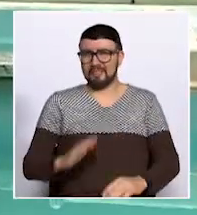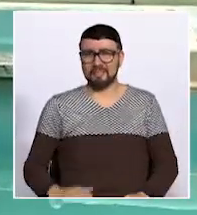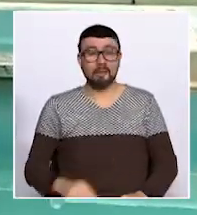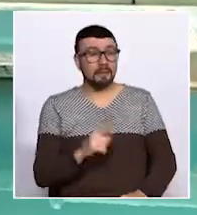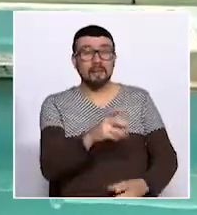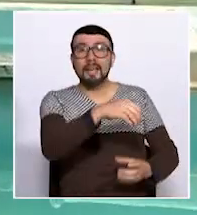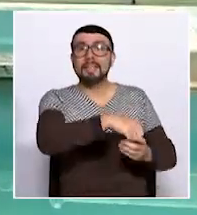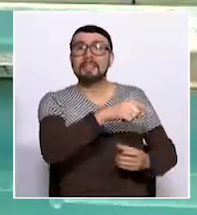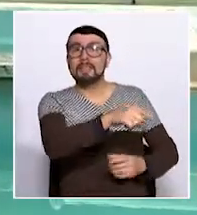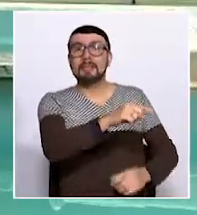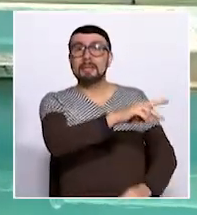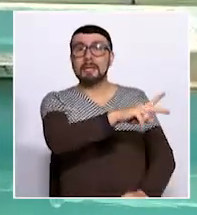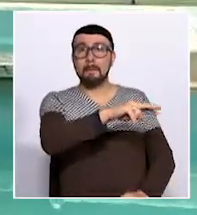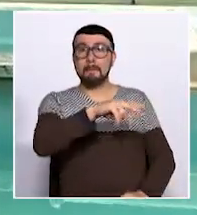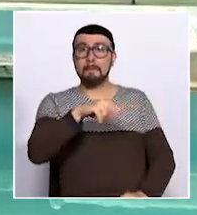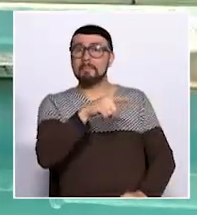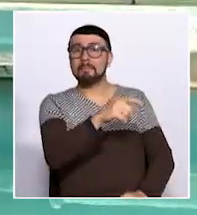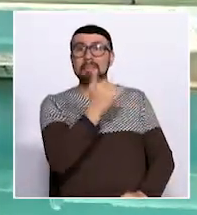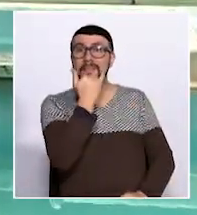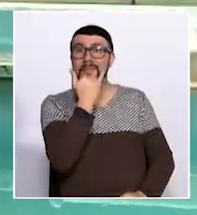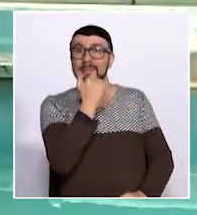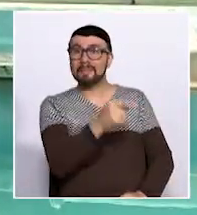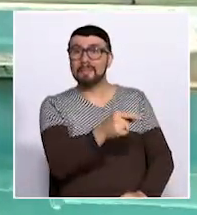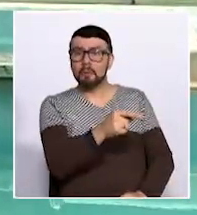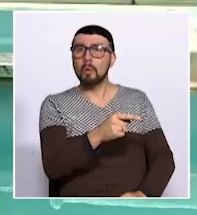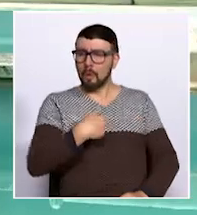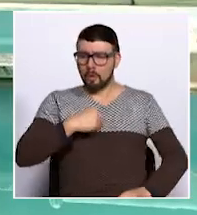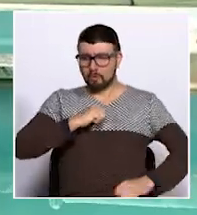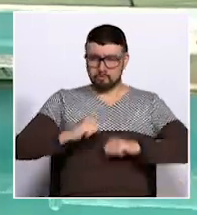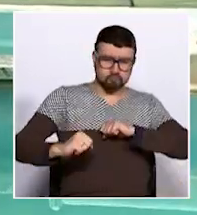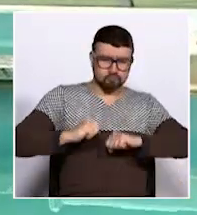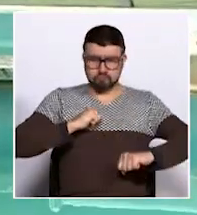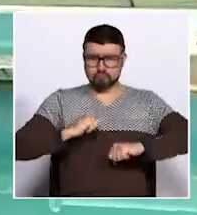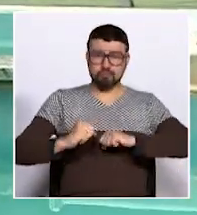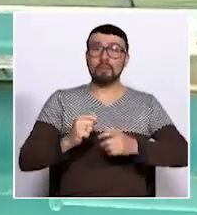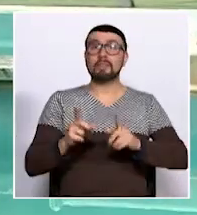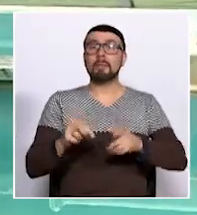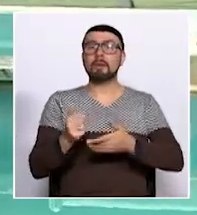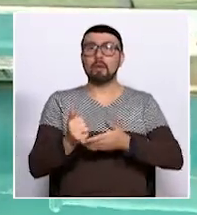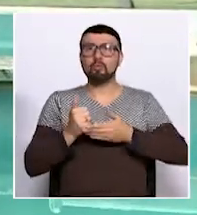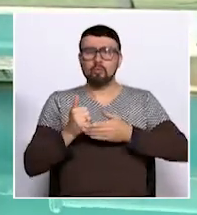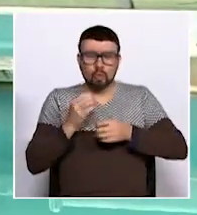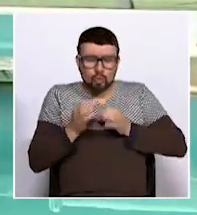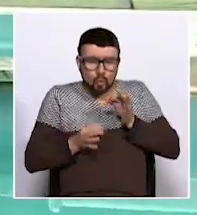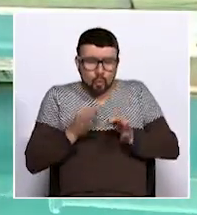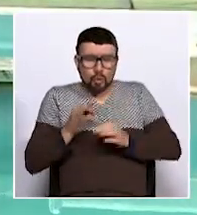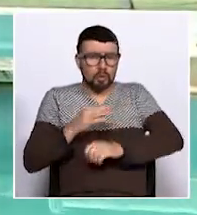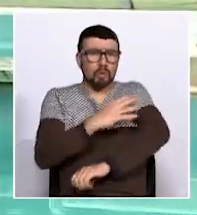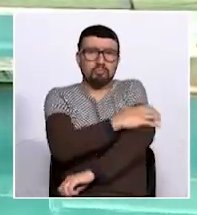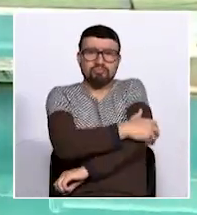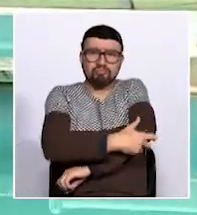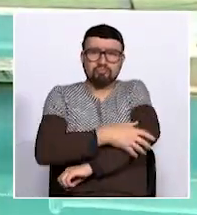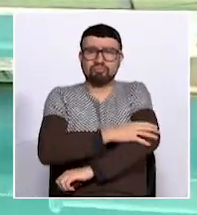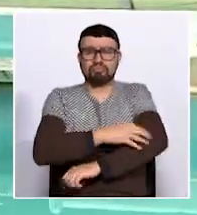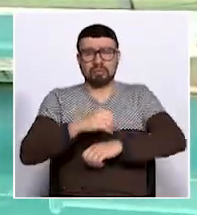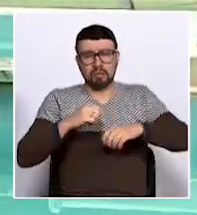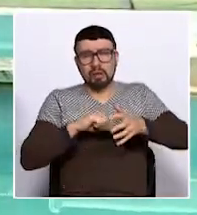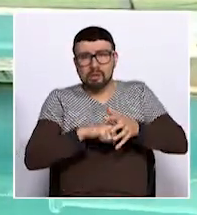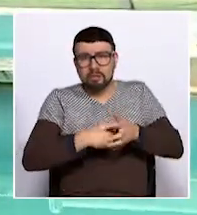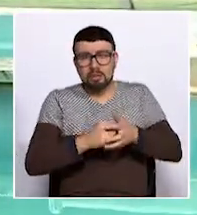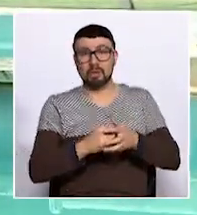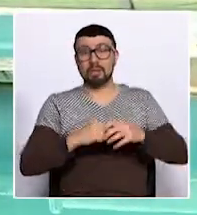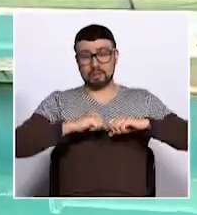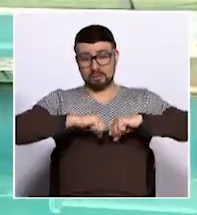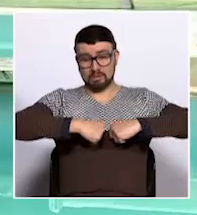piscina? Estamos haciendo ejercicio y estamos cuidando nuestras articulaciones. Estamos evitando un gasto,